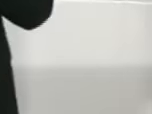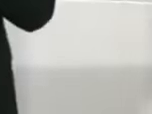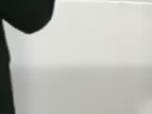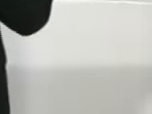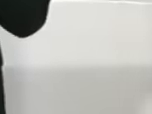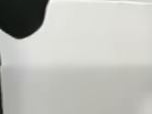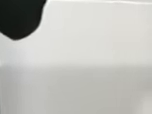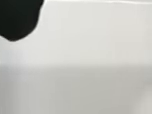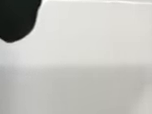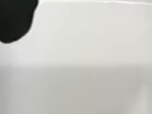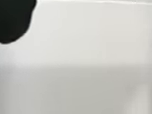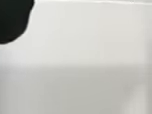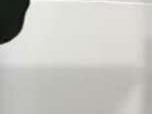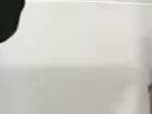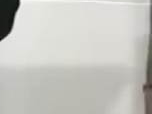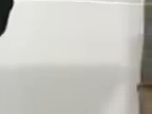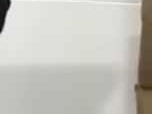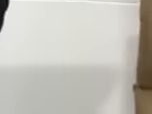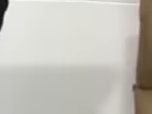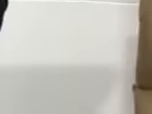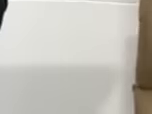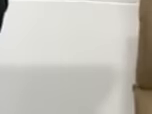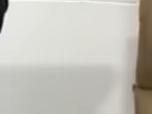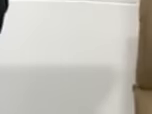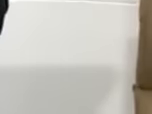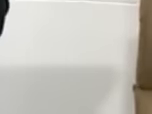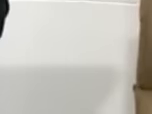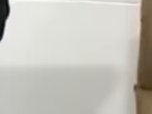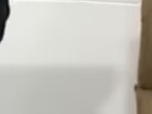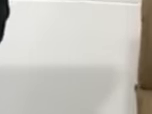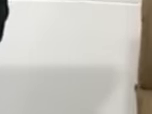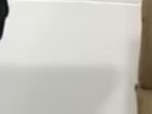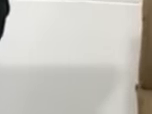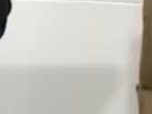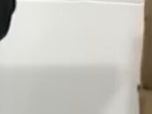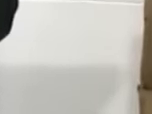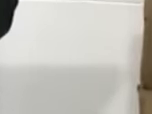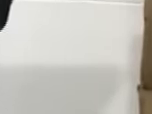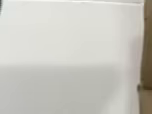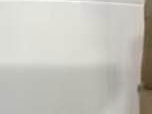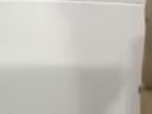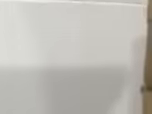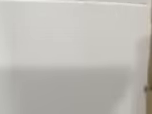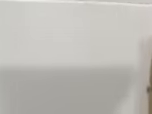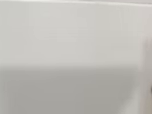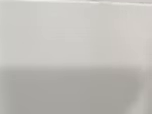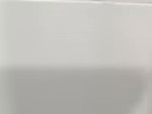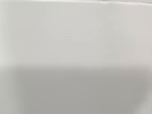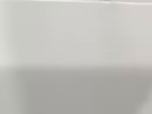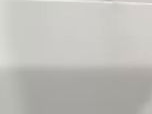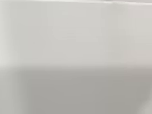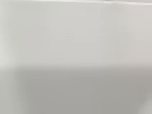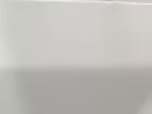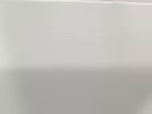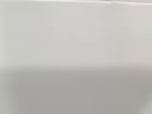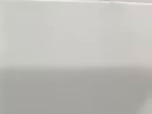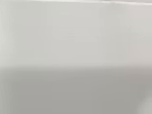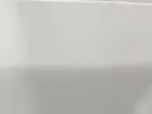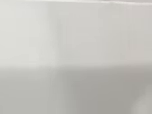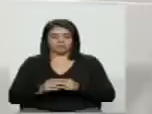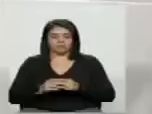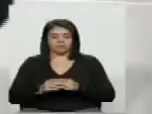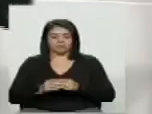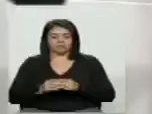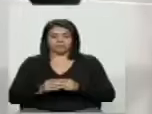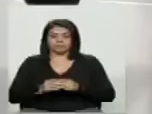a ser, actas no hay, porque ellos no imprimen actas. La gente va y vota en una máquina y ese voto se va no se sabe para dónde y